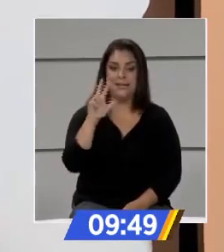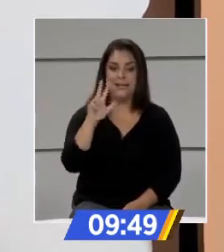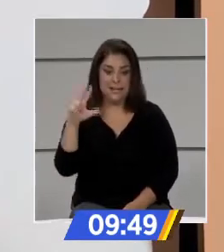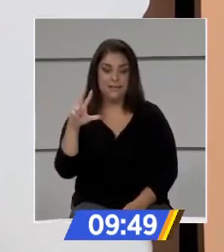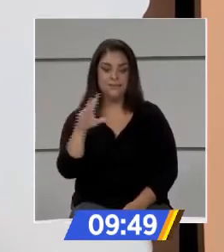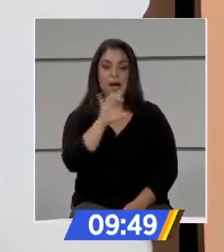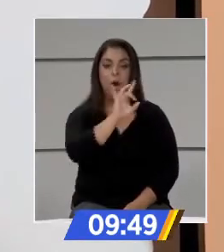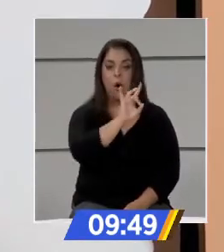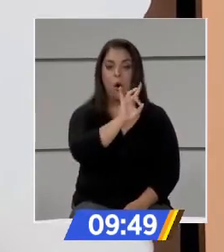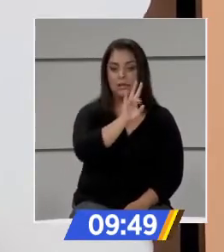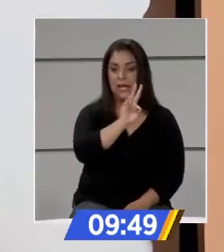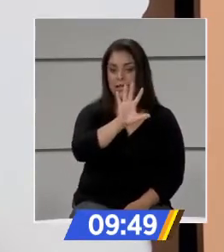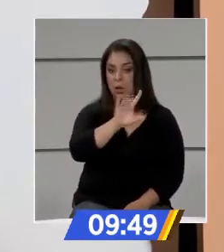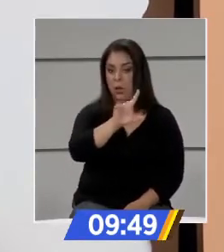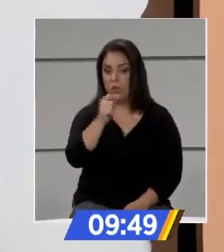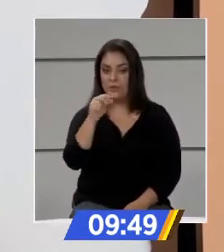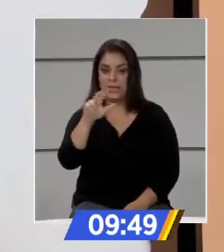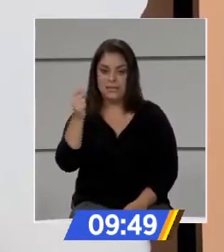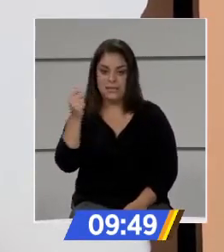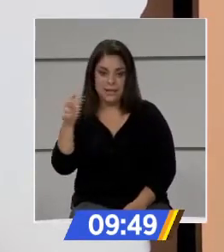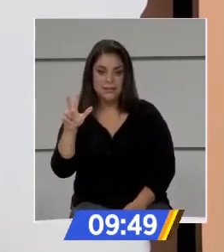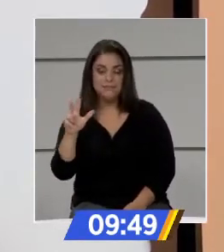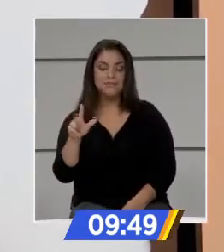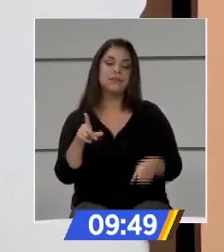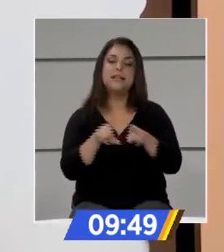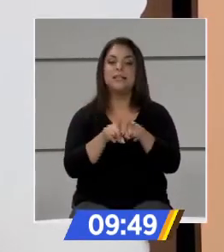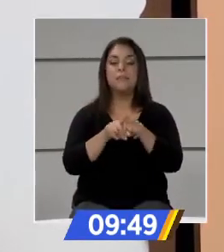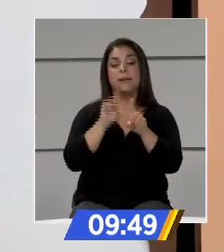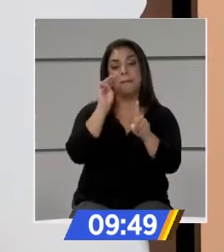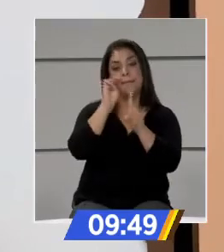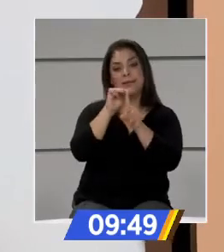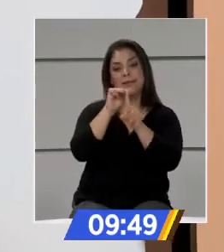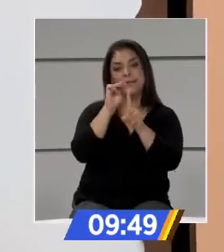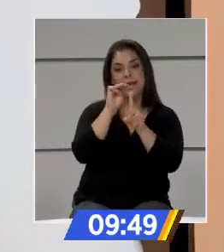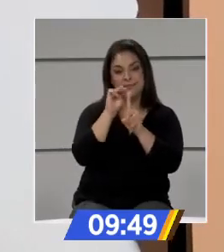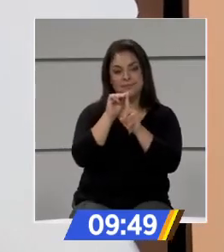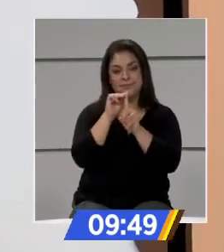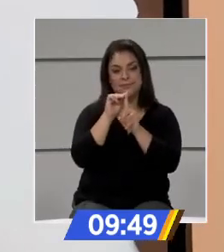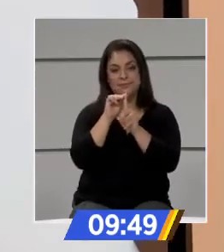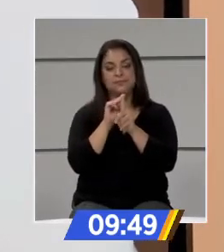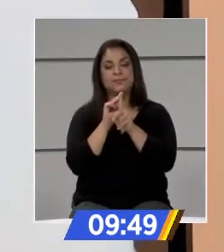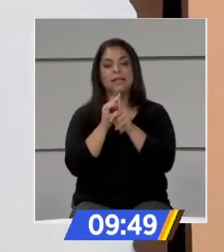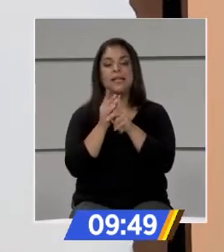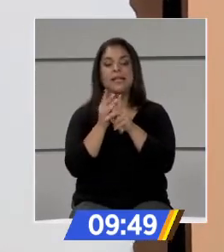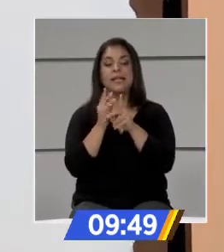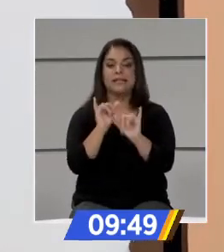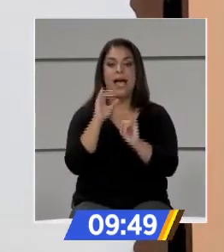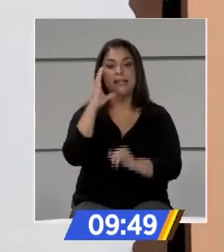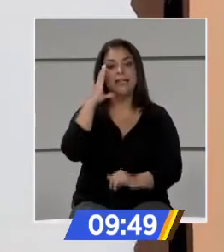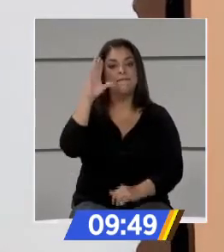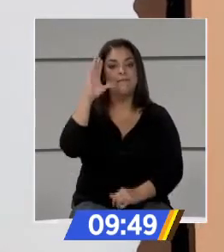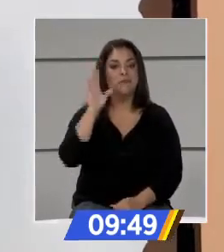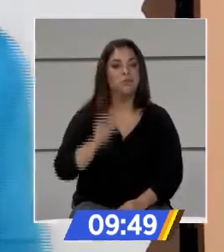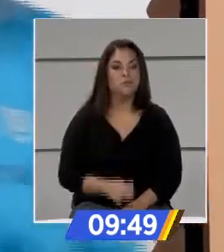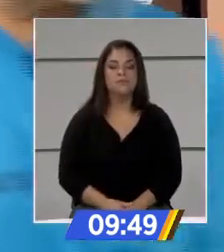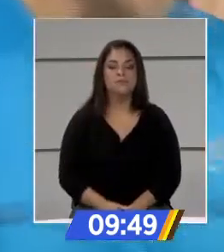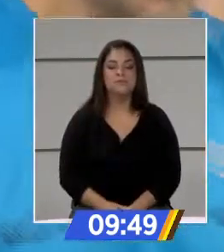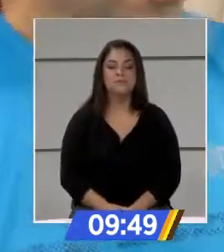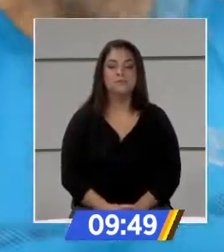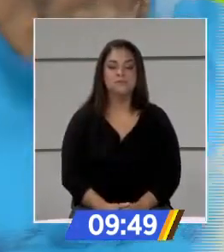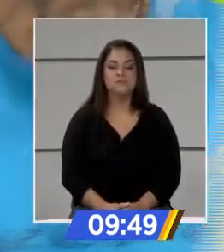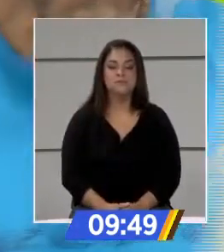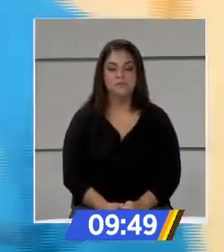8751-1313, 8751-1313, y también los mensajes que están presentes en el Facebook. Vení, vení. Ajá, vamos